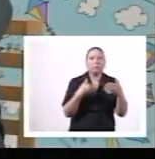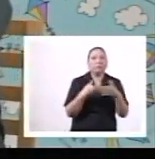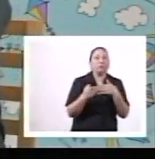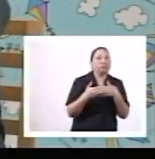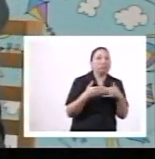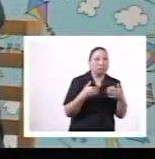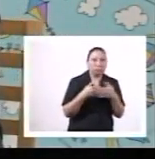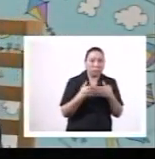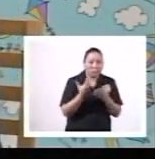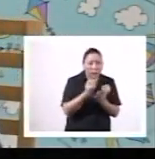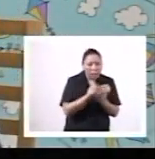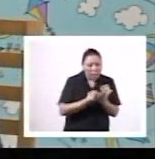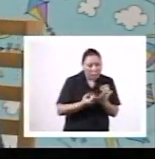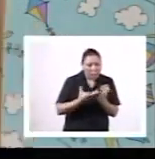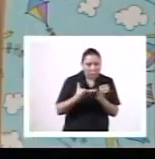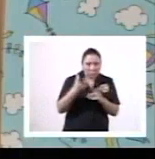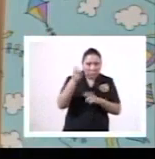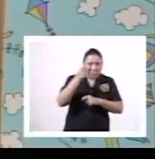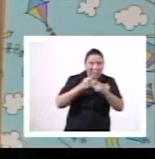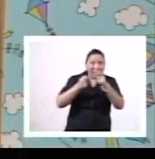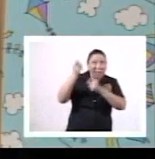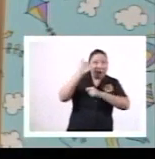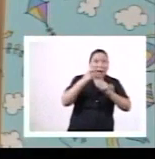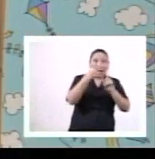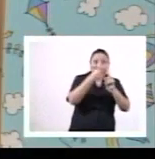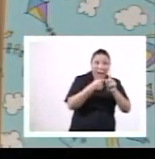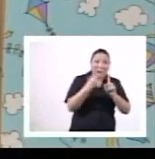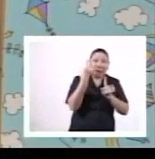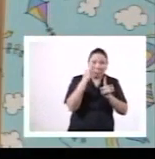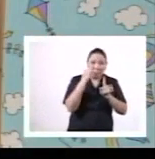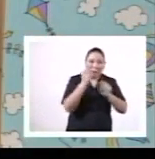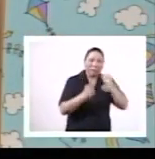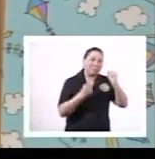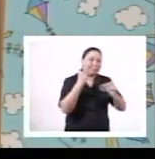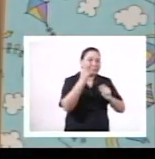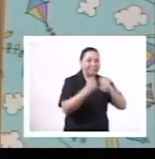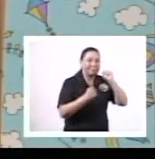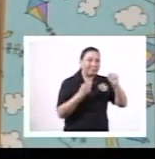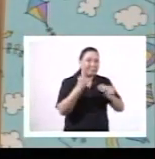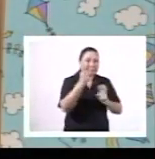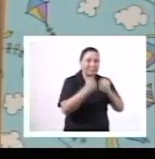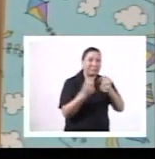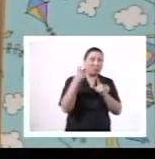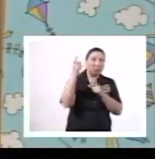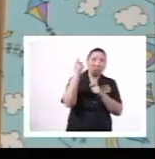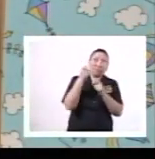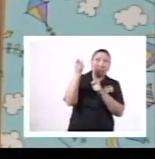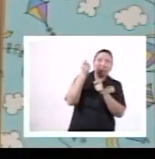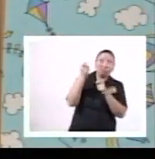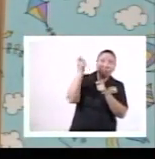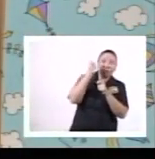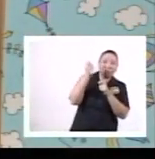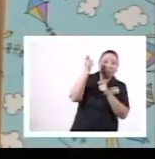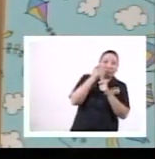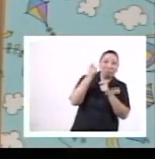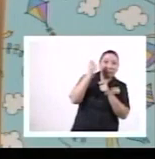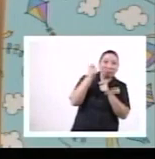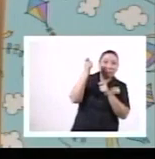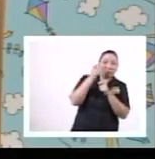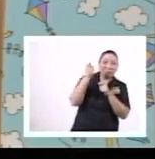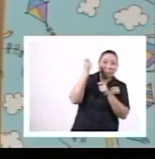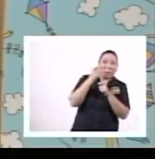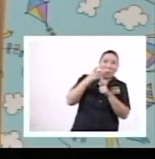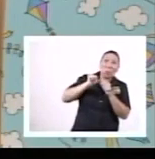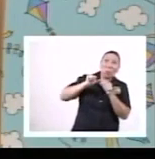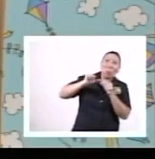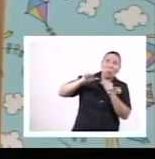Y entonces comenzó a correr. Corrió, corrió, corrió, corrió, corrió. Y el barrilete se comenzó a elevar. Cuentan que ese día hizo el